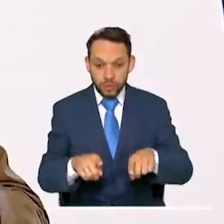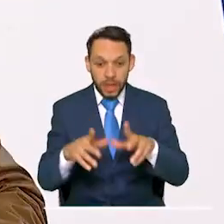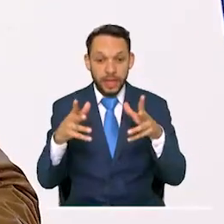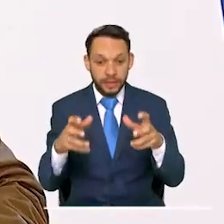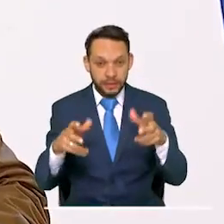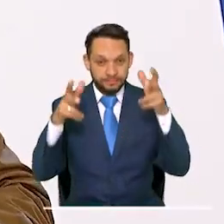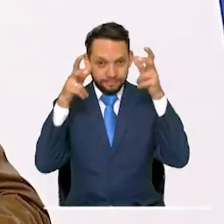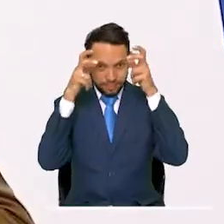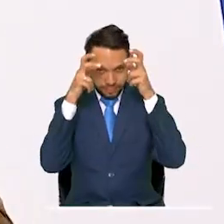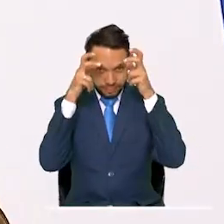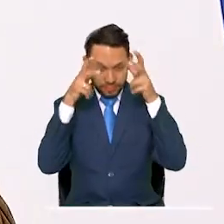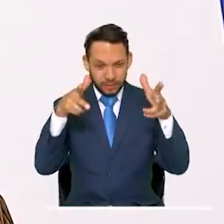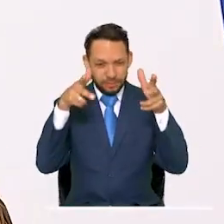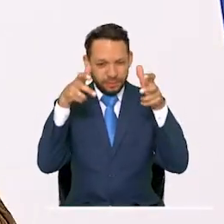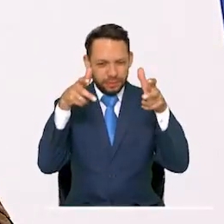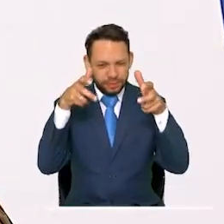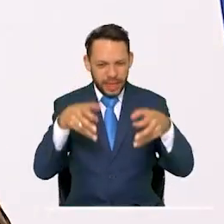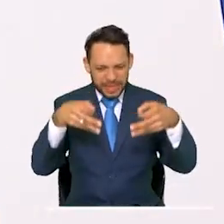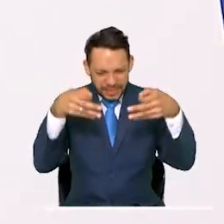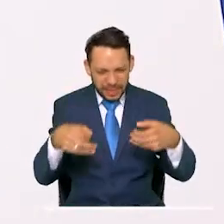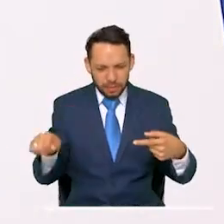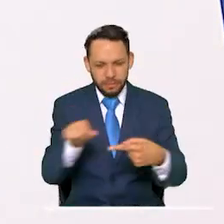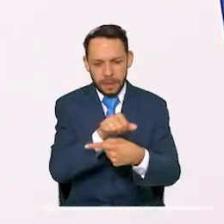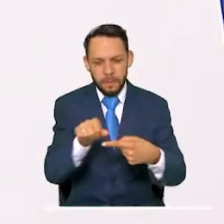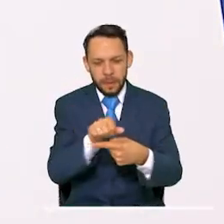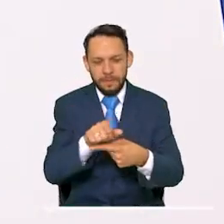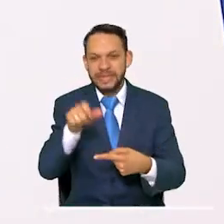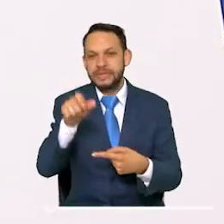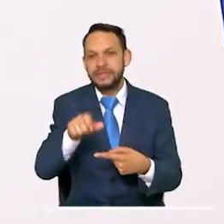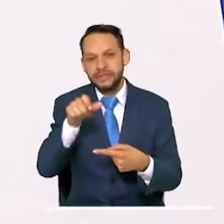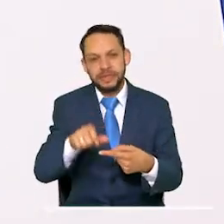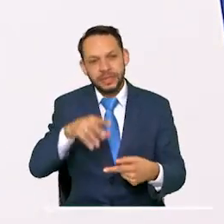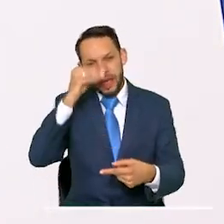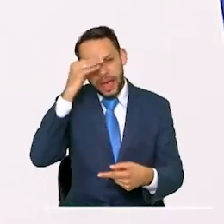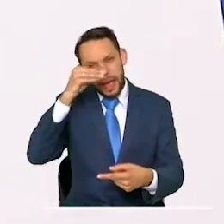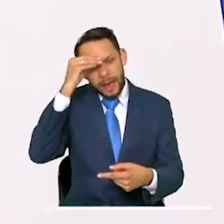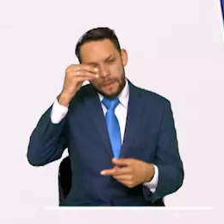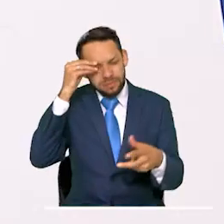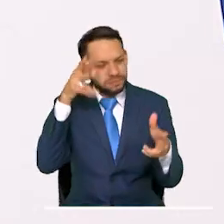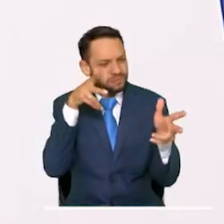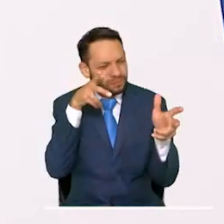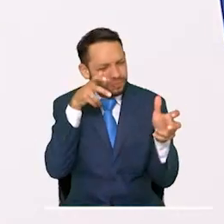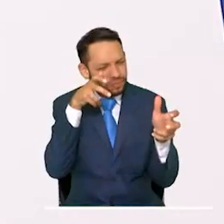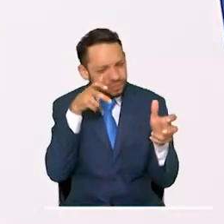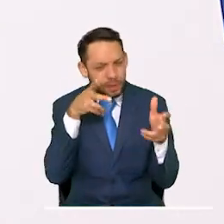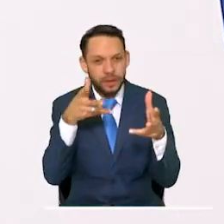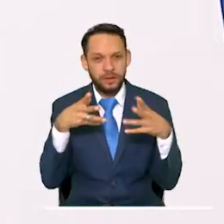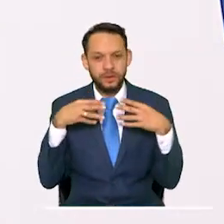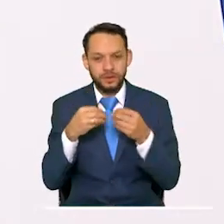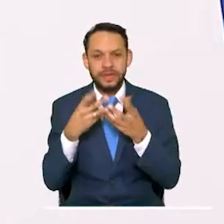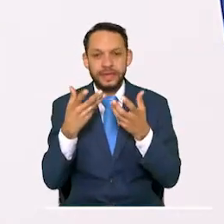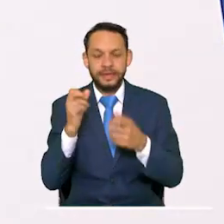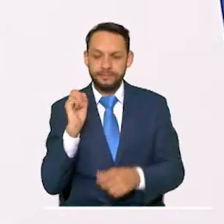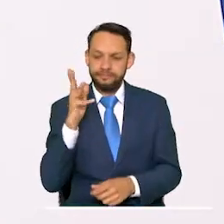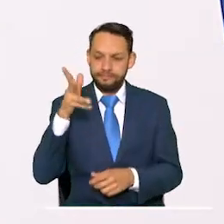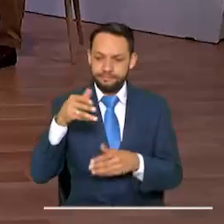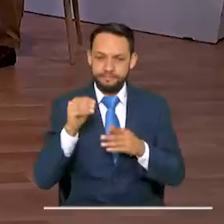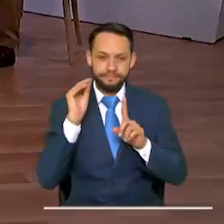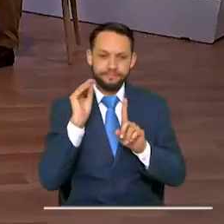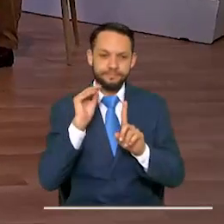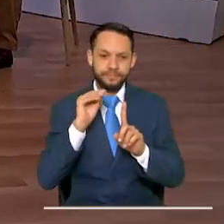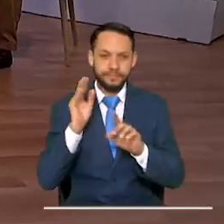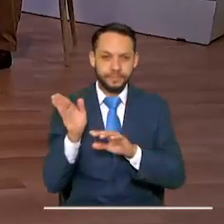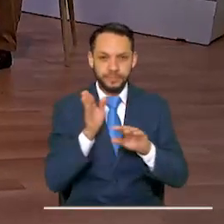acá nunca le va a faltar en el bolsillo, es tener el conocimiento. Y a eso es lo que queremos llegar con toda esta información. Sí,